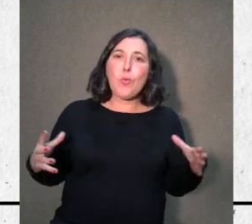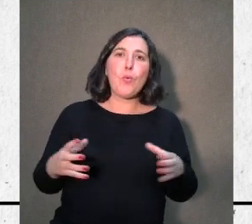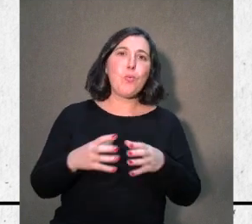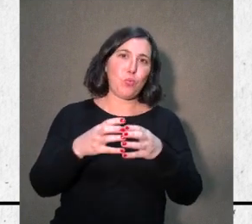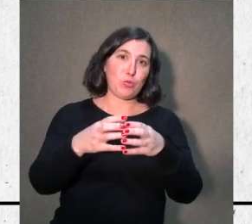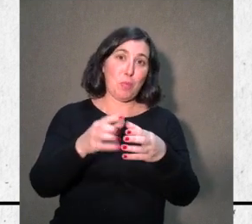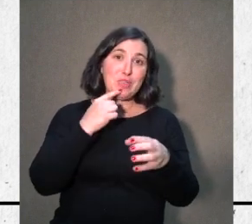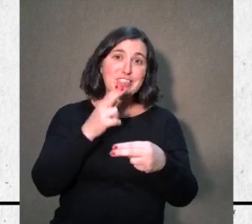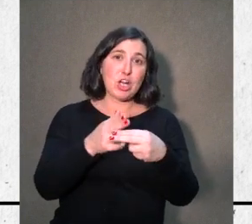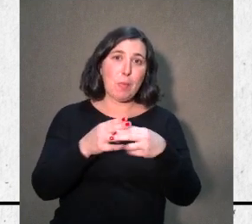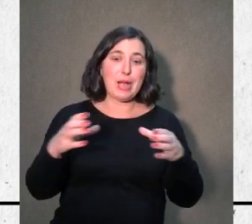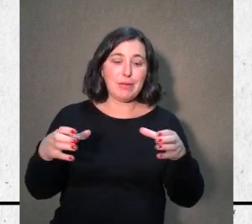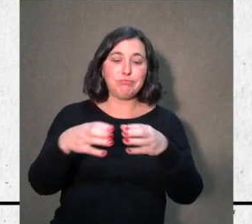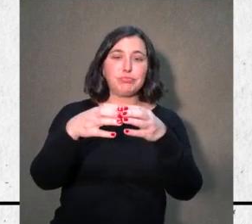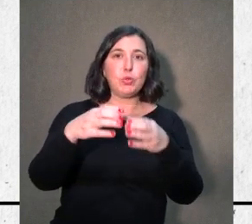el cuerpo orquestal.